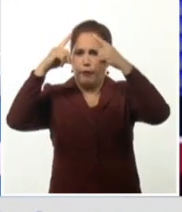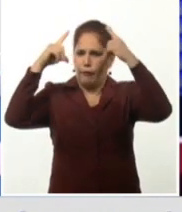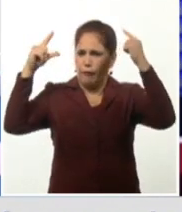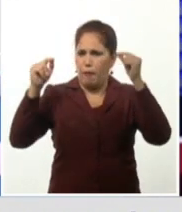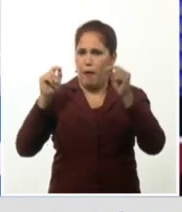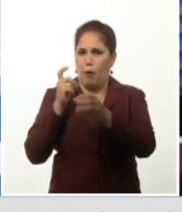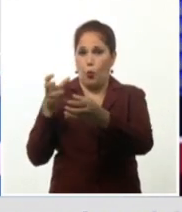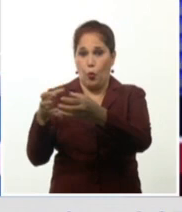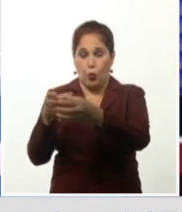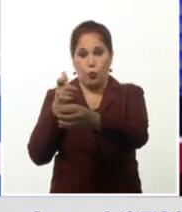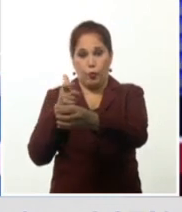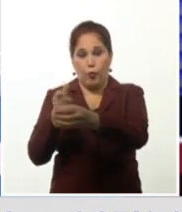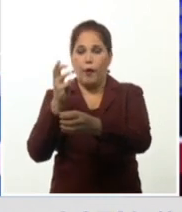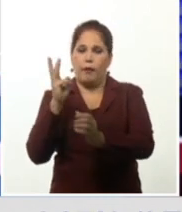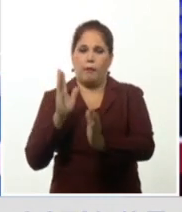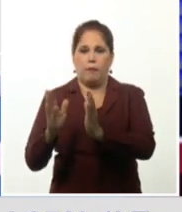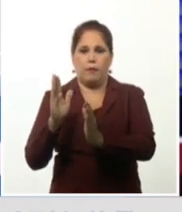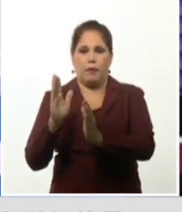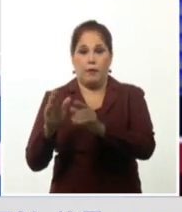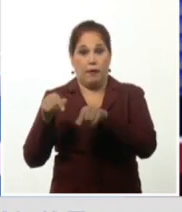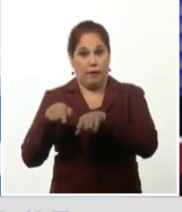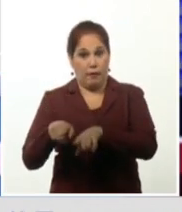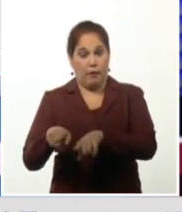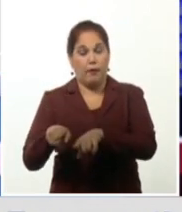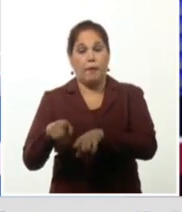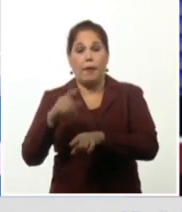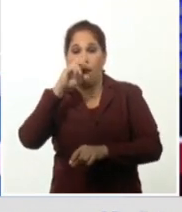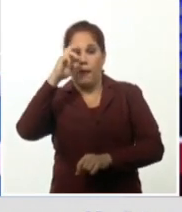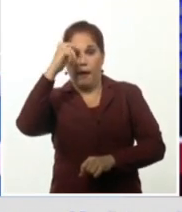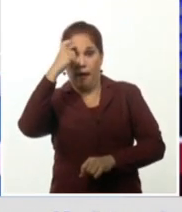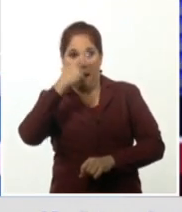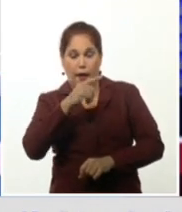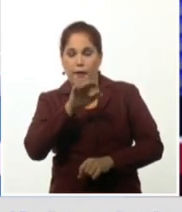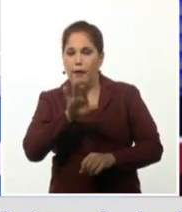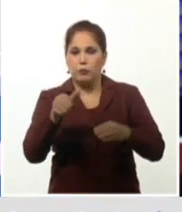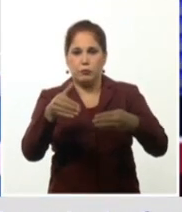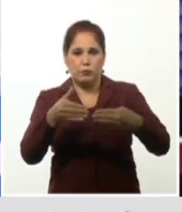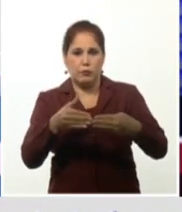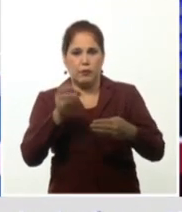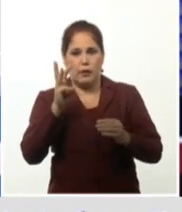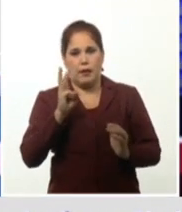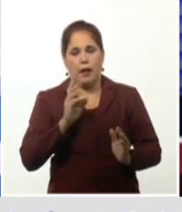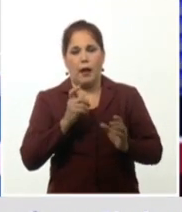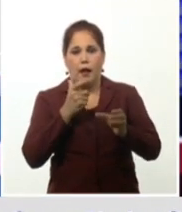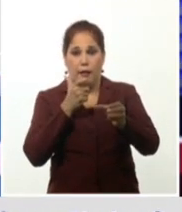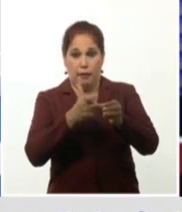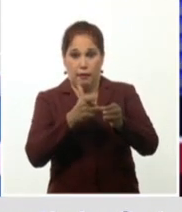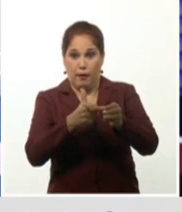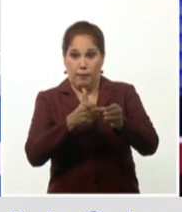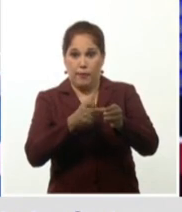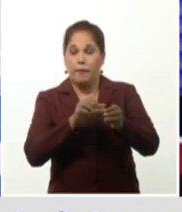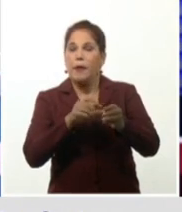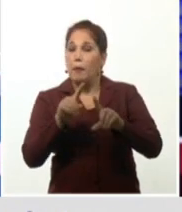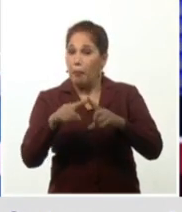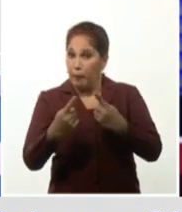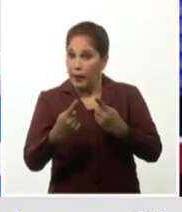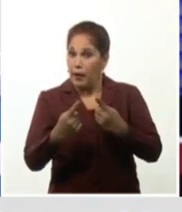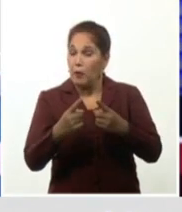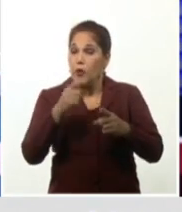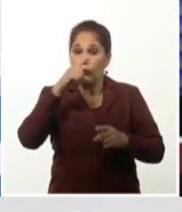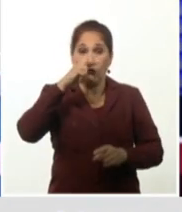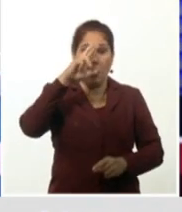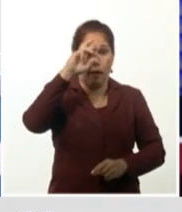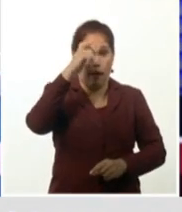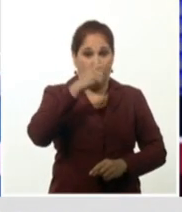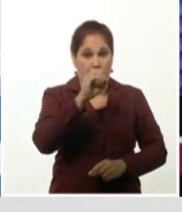de la fase 3 de ensayos clínicos, que en el caso de Abdala ya concluyó la tercera dosis de aplicación, pero que en el caso de Soberana